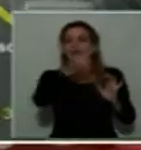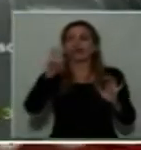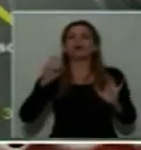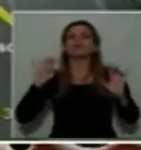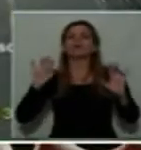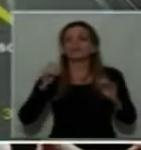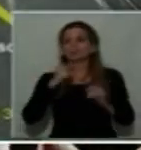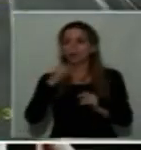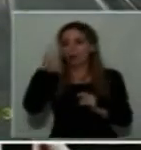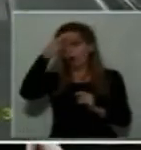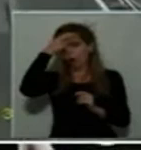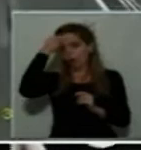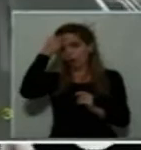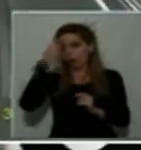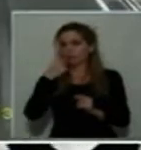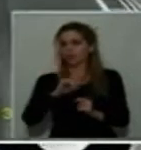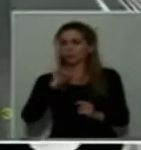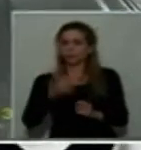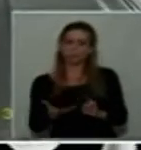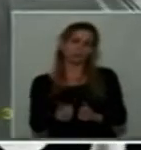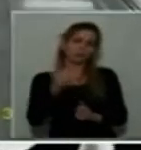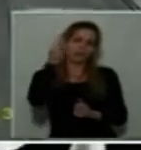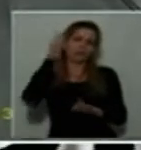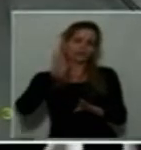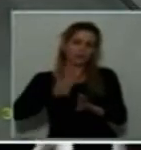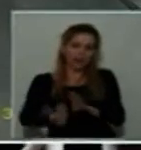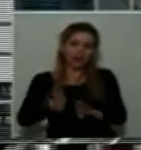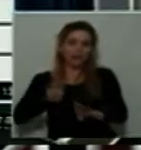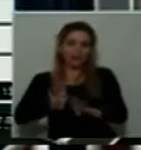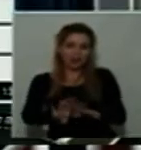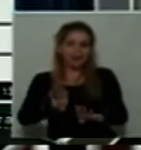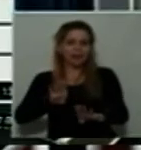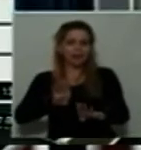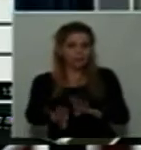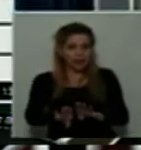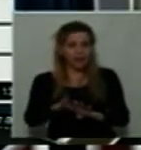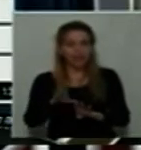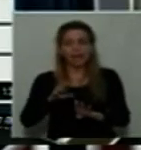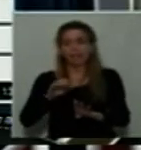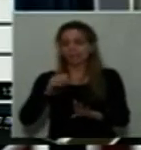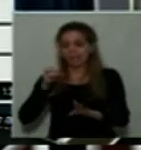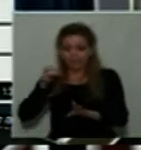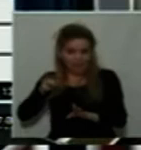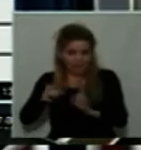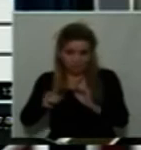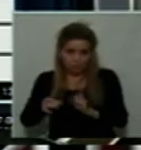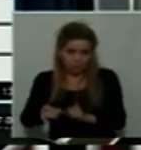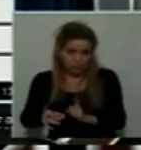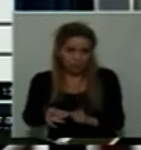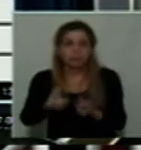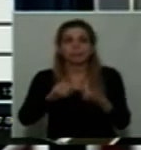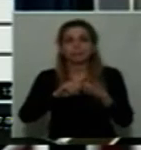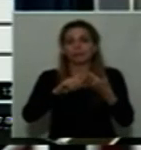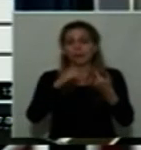intenté frenar muchas veces. Dos, vi las cuatro señales de precaución y peligro. Declara Daniel López, Motorman, procesado por